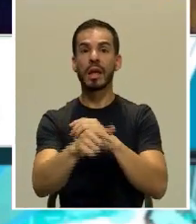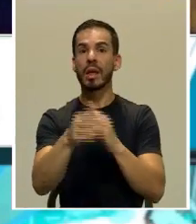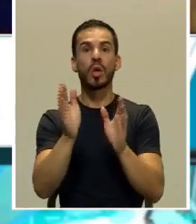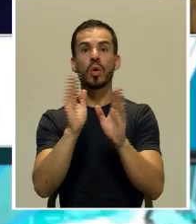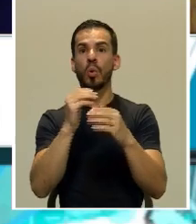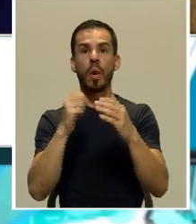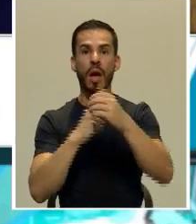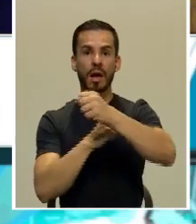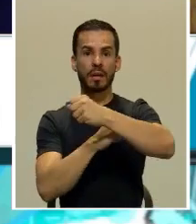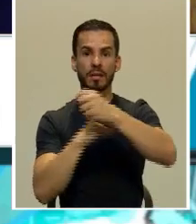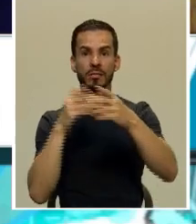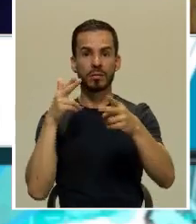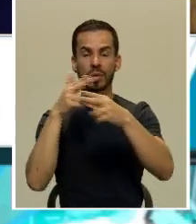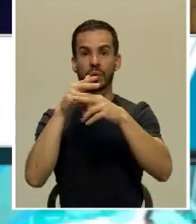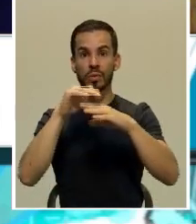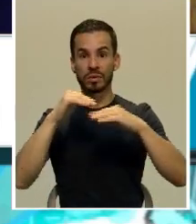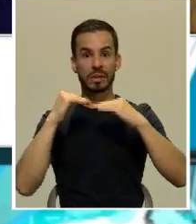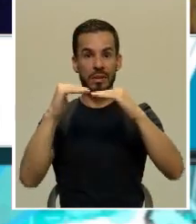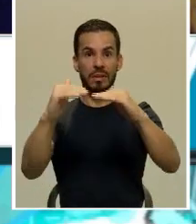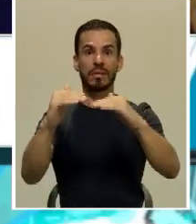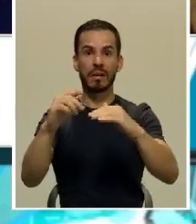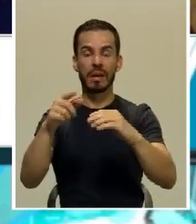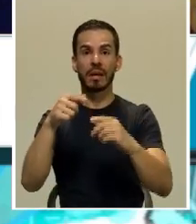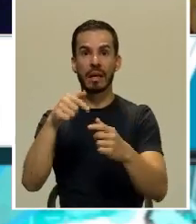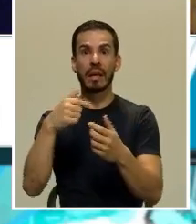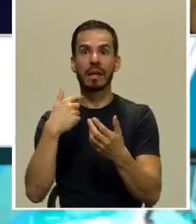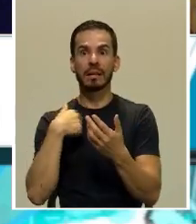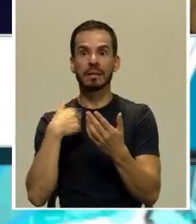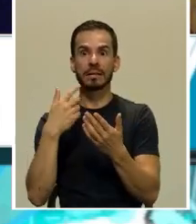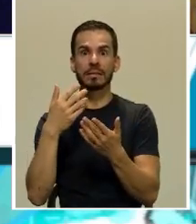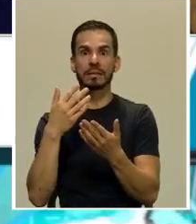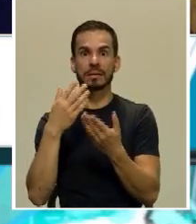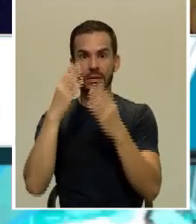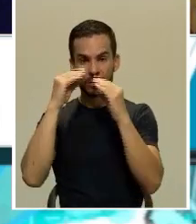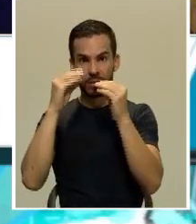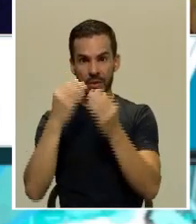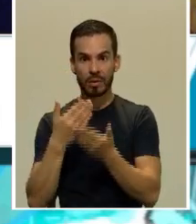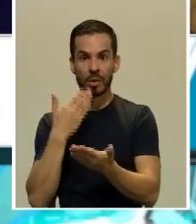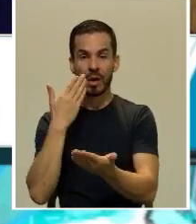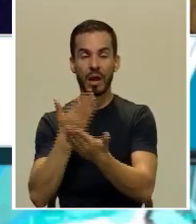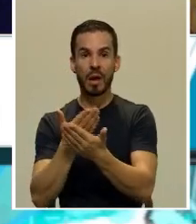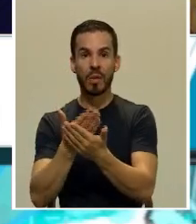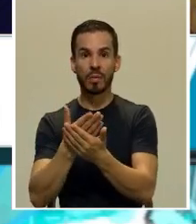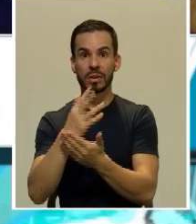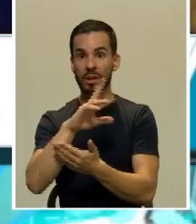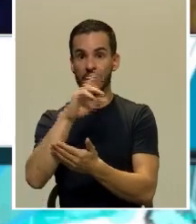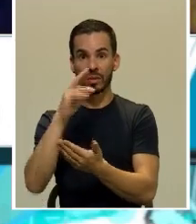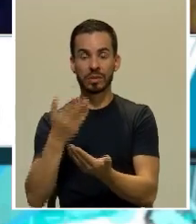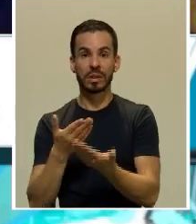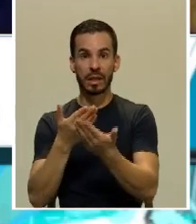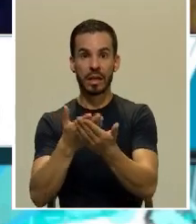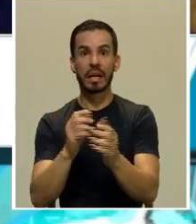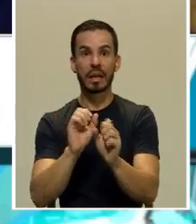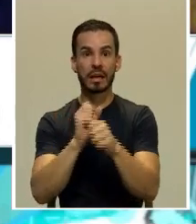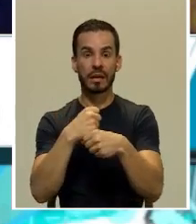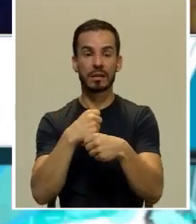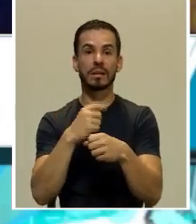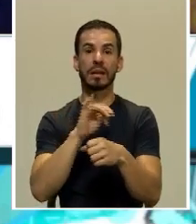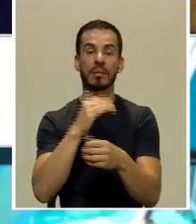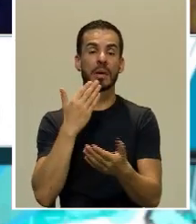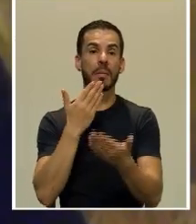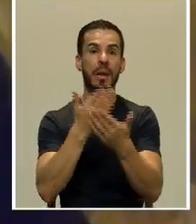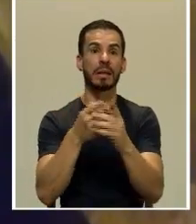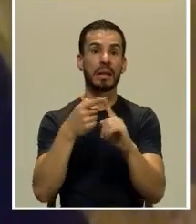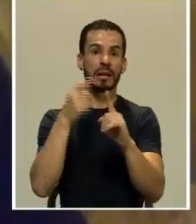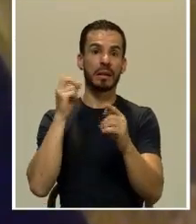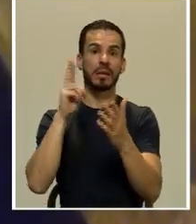cruce a nivel, creo que es revelador en sí, porque la apuesta que está haciendo Costa Rica y la que ha venido haciendo, incluso